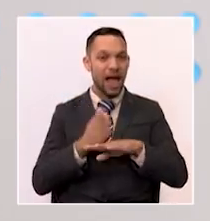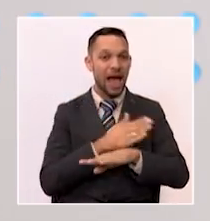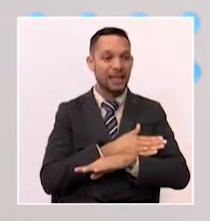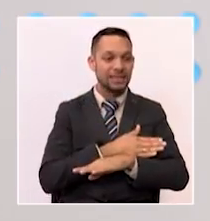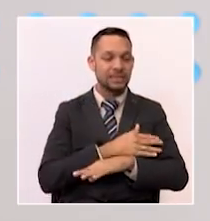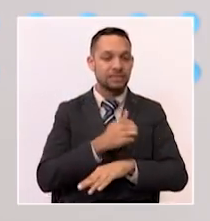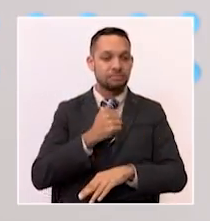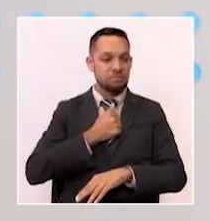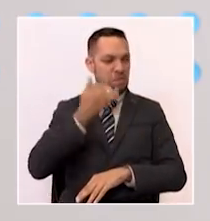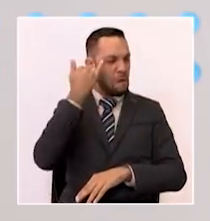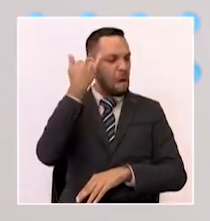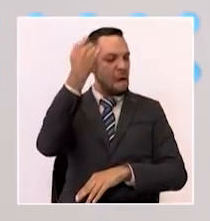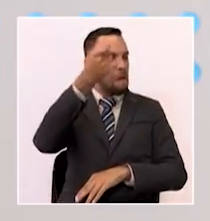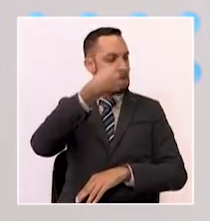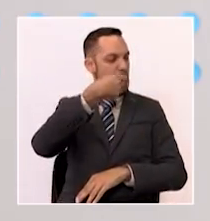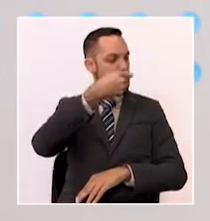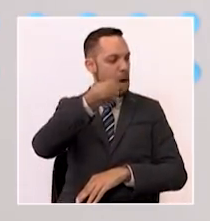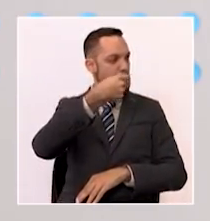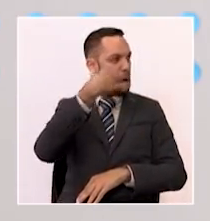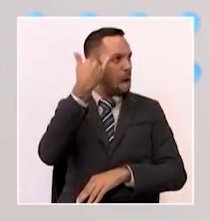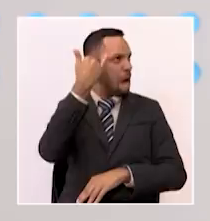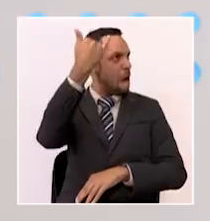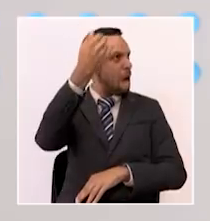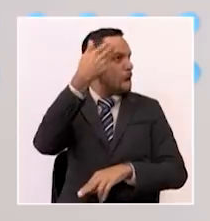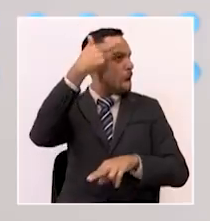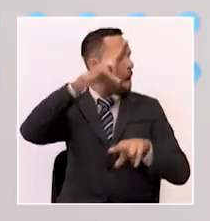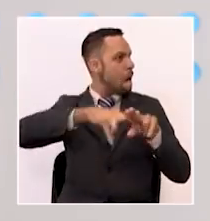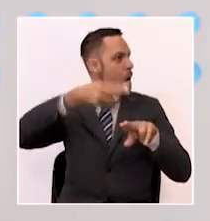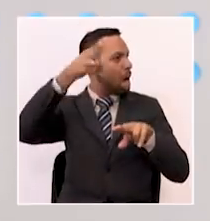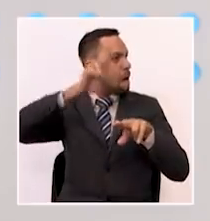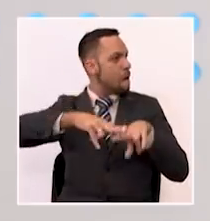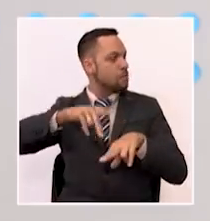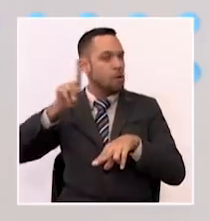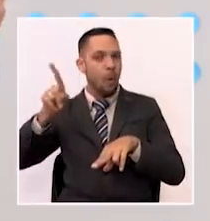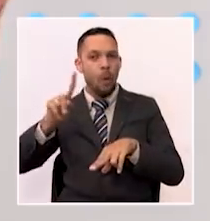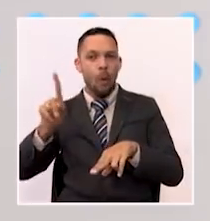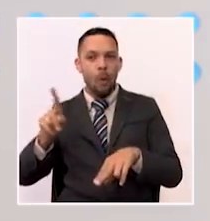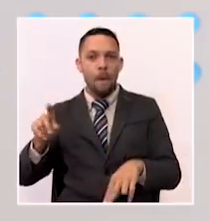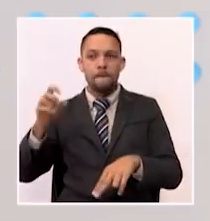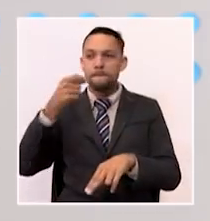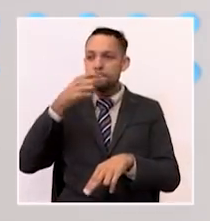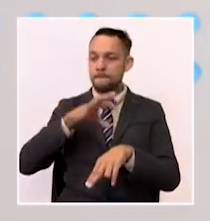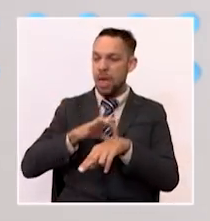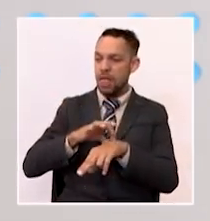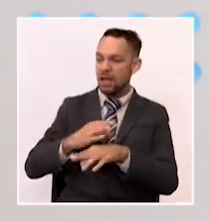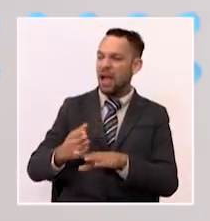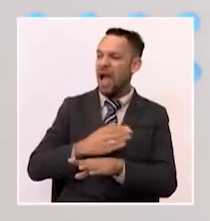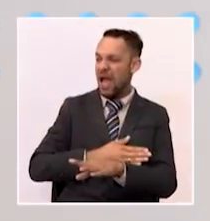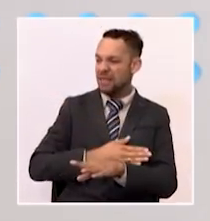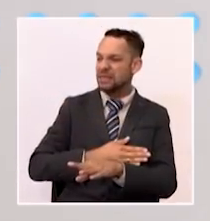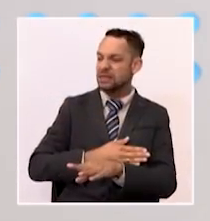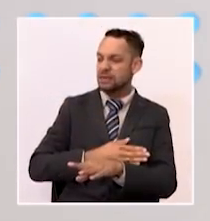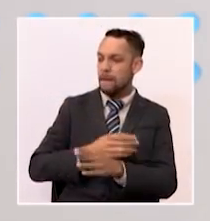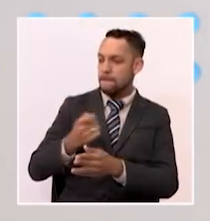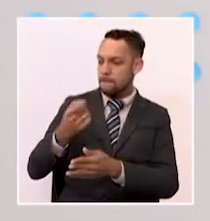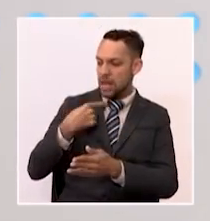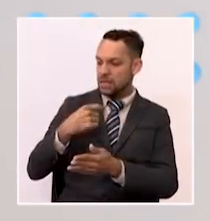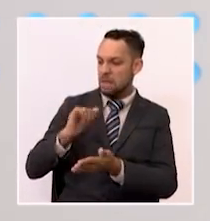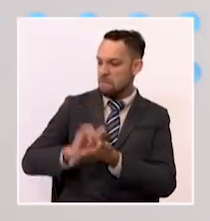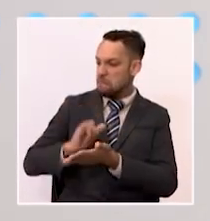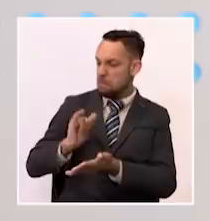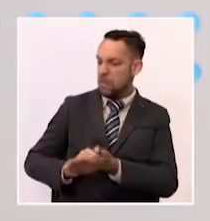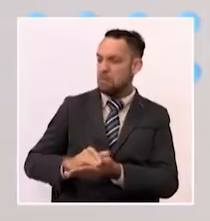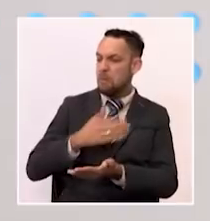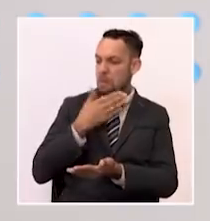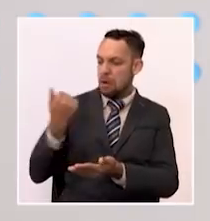de automedicarse, de tomarse lo que le mandó la doctora la vez pasada para el flujo que tuvo la vez pasada, que para ella puede